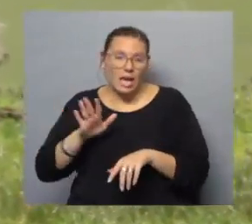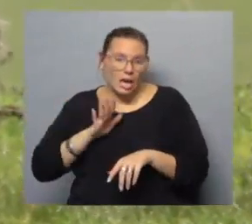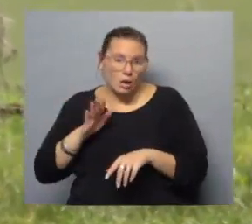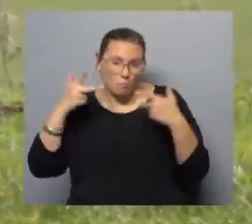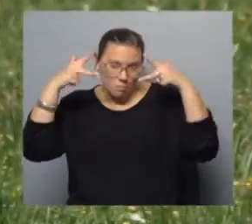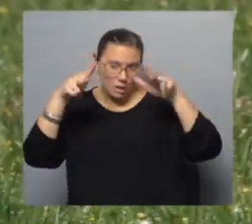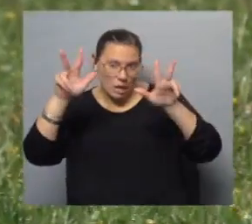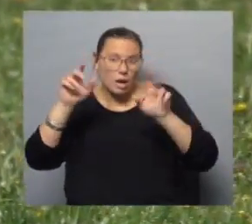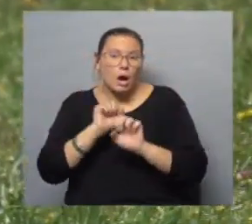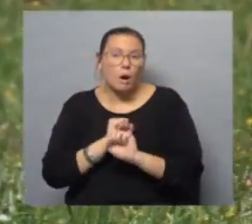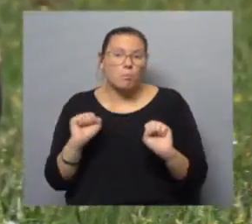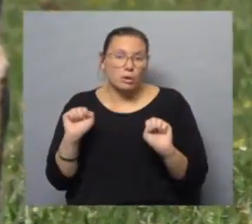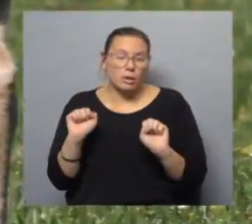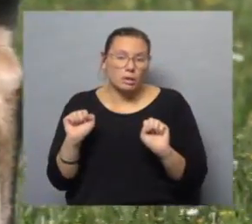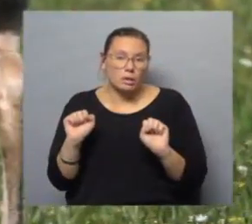para poder